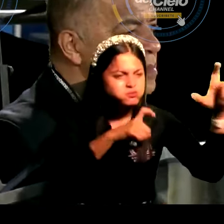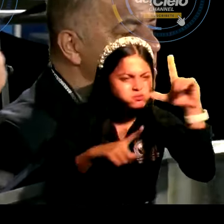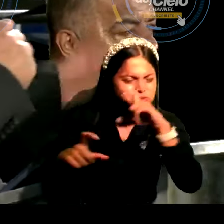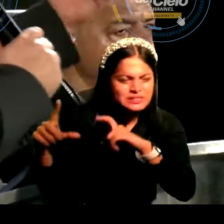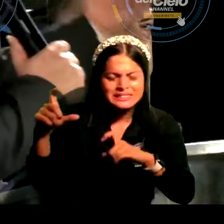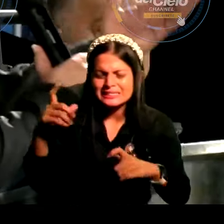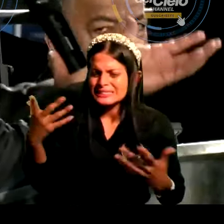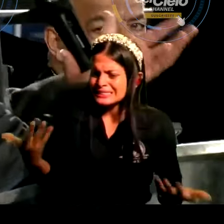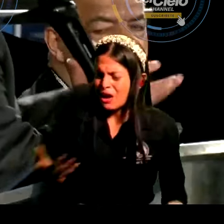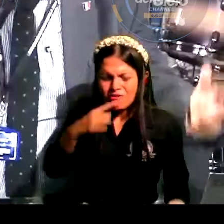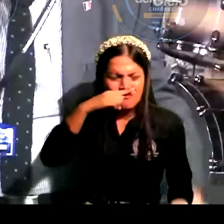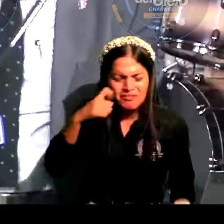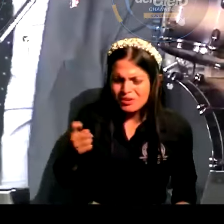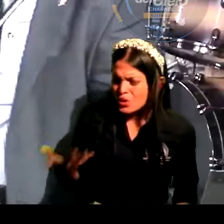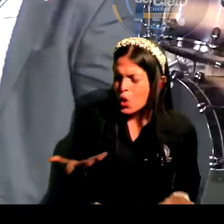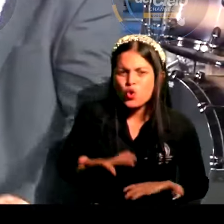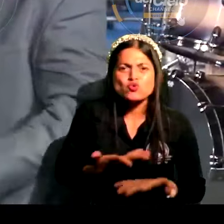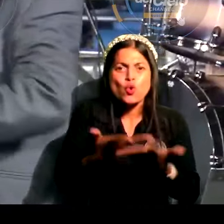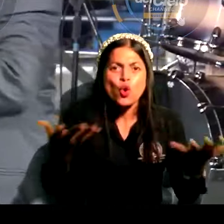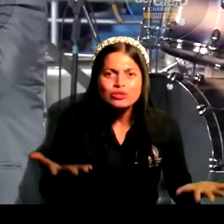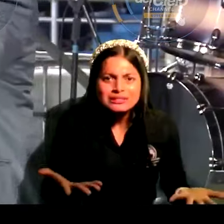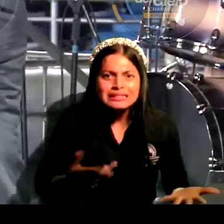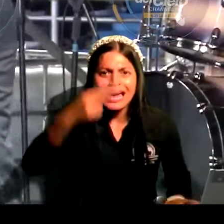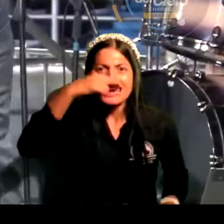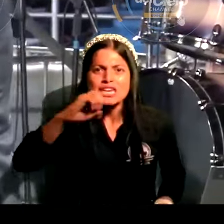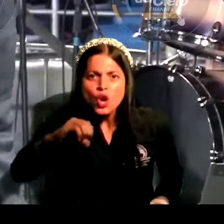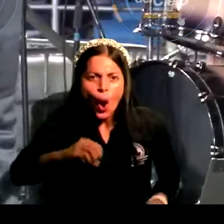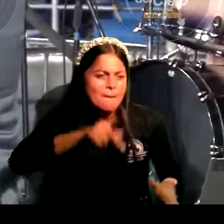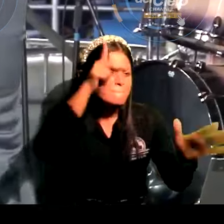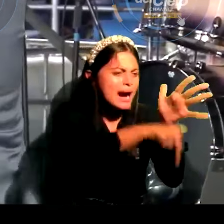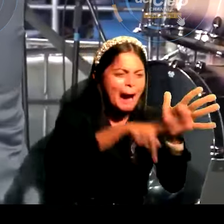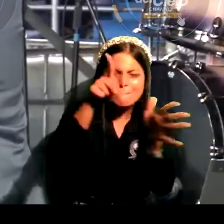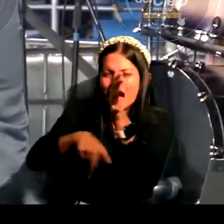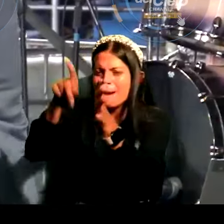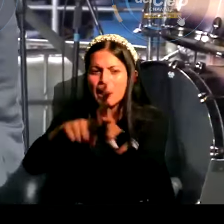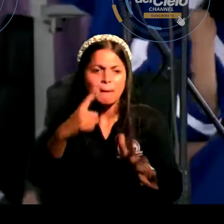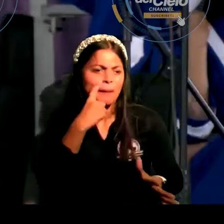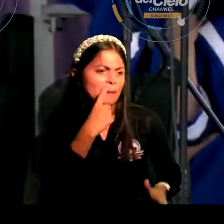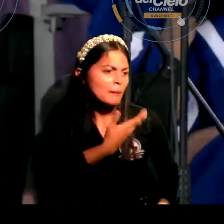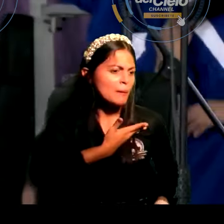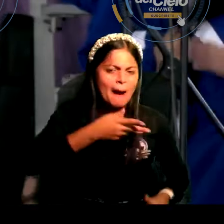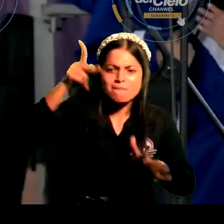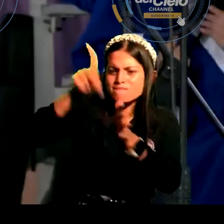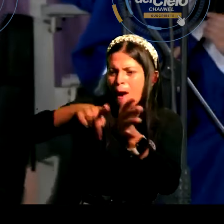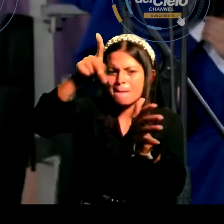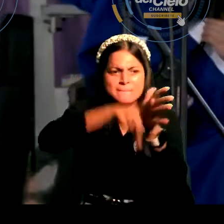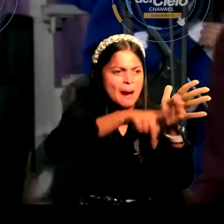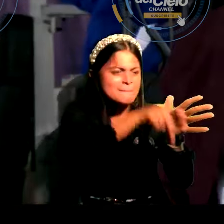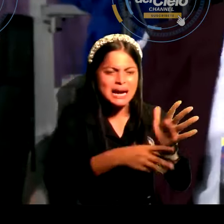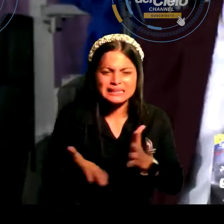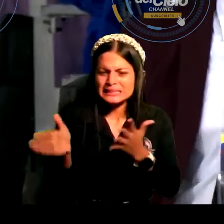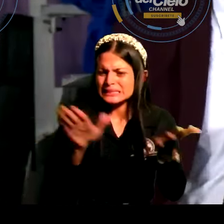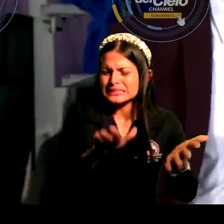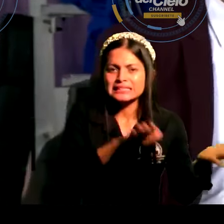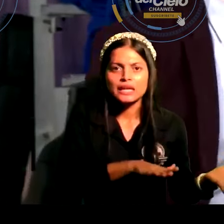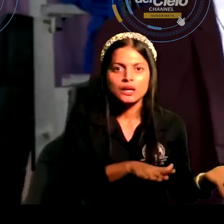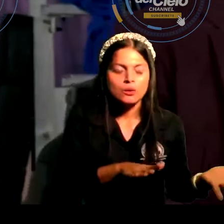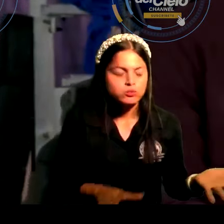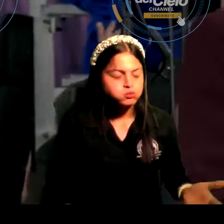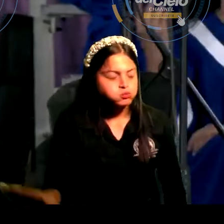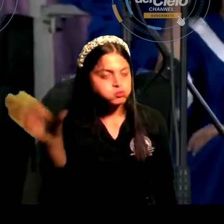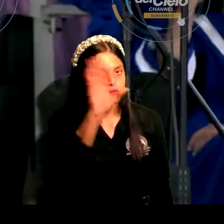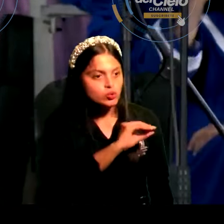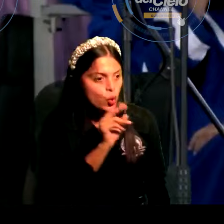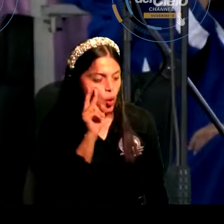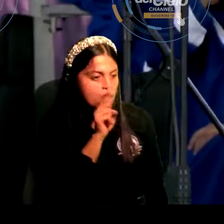hijo es capaz de asesinar a sus padres, cuando uno se da cuenta de todo lo que hay, dice, Dios mío,